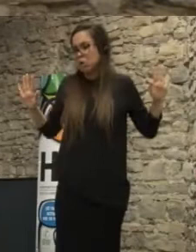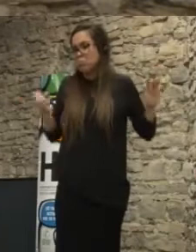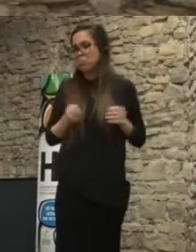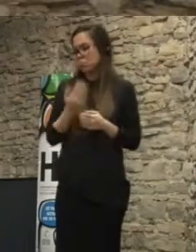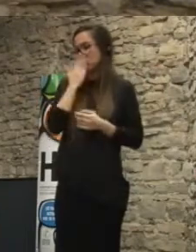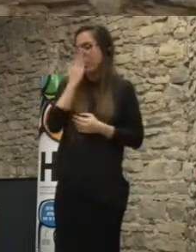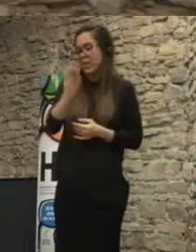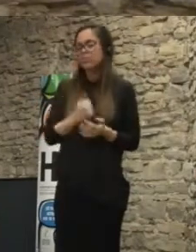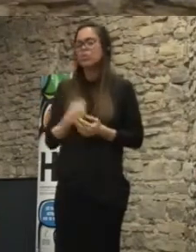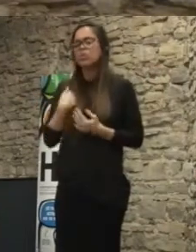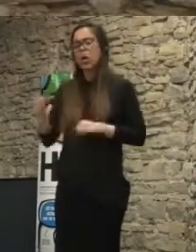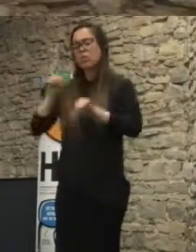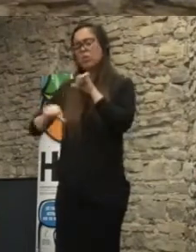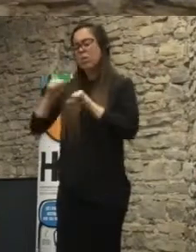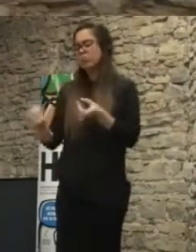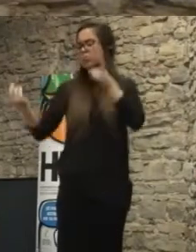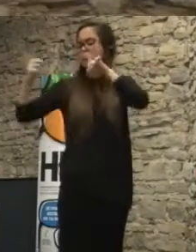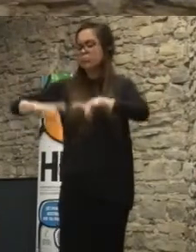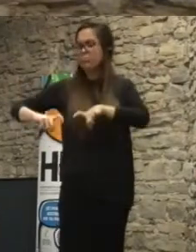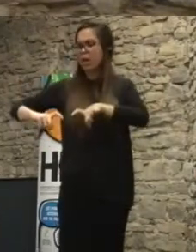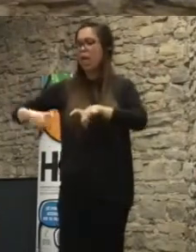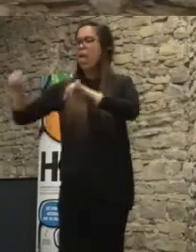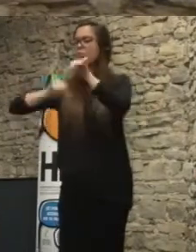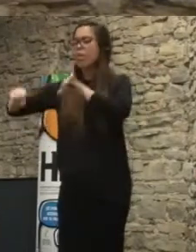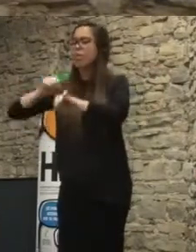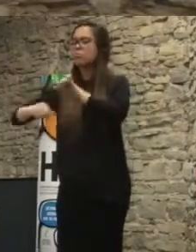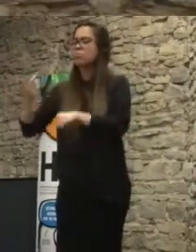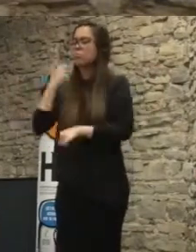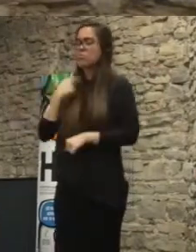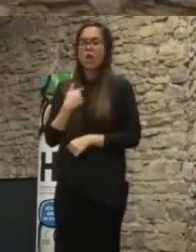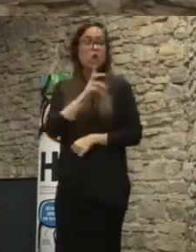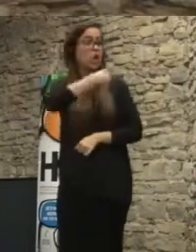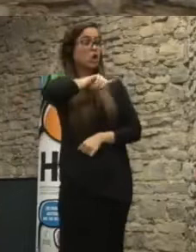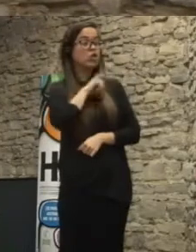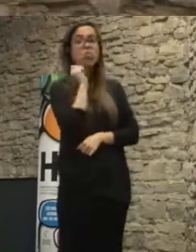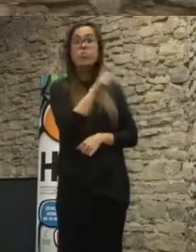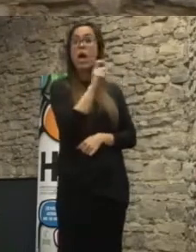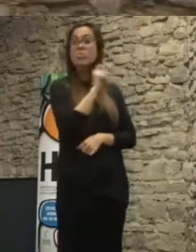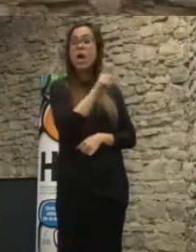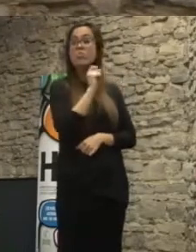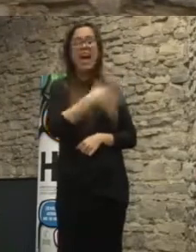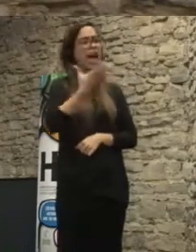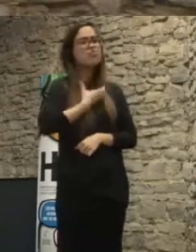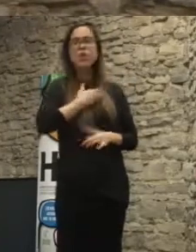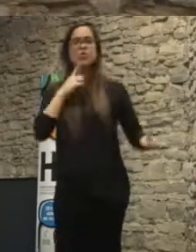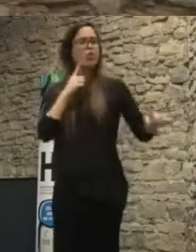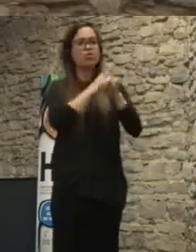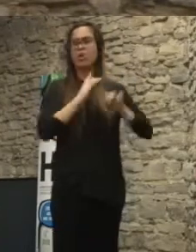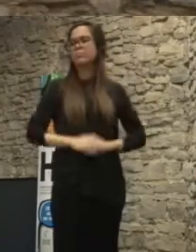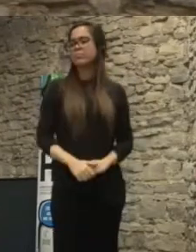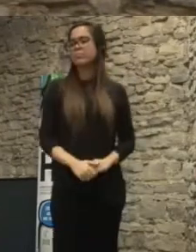con unas asociaciones que decían, nosotros lo que hacemos es estar siempre en contra de lo que dice el ayuntamiento, ¿no?